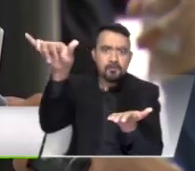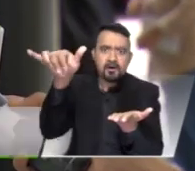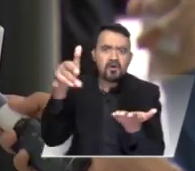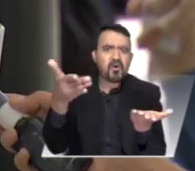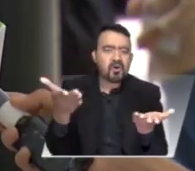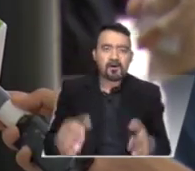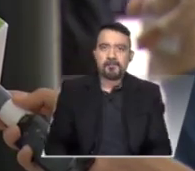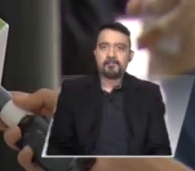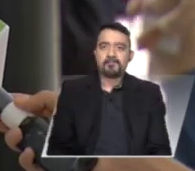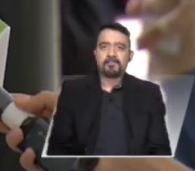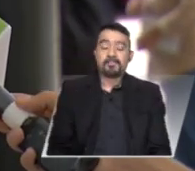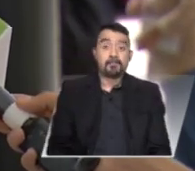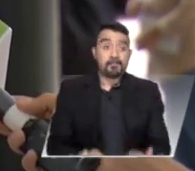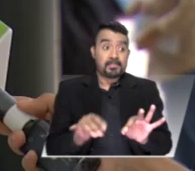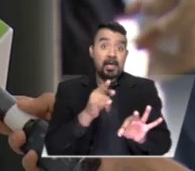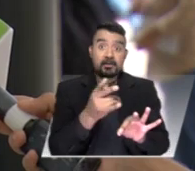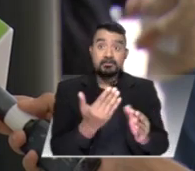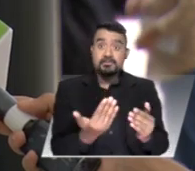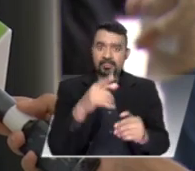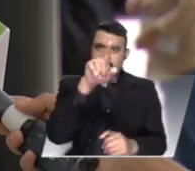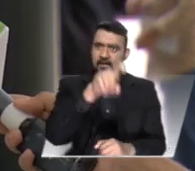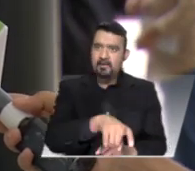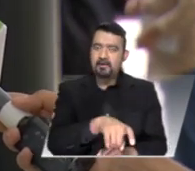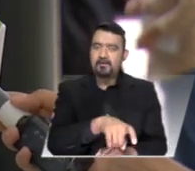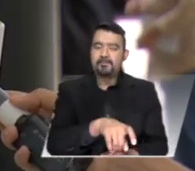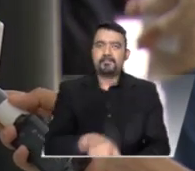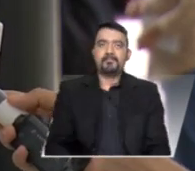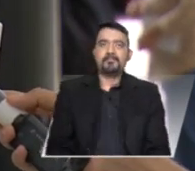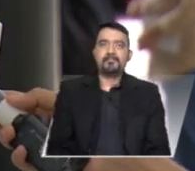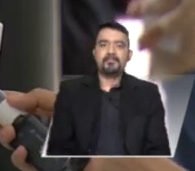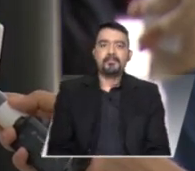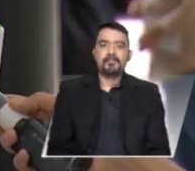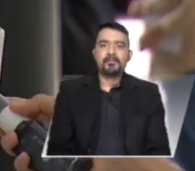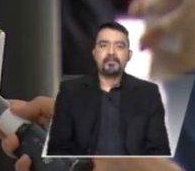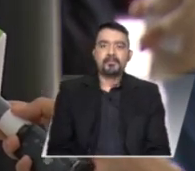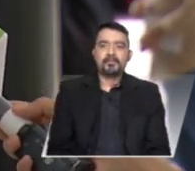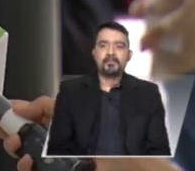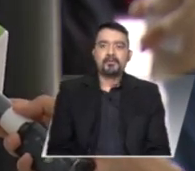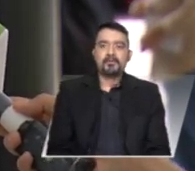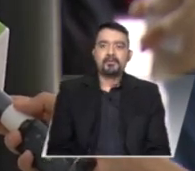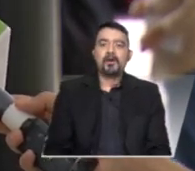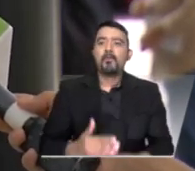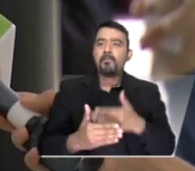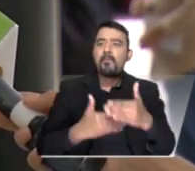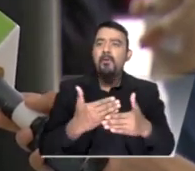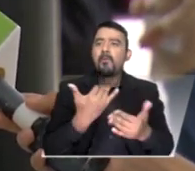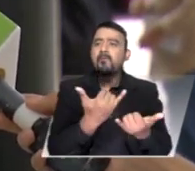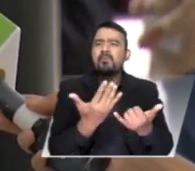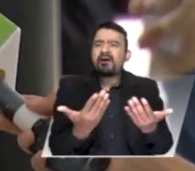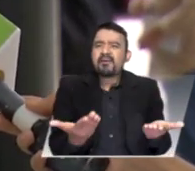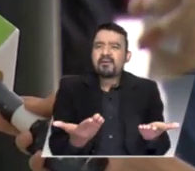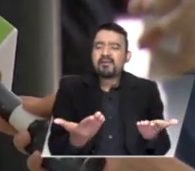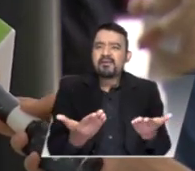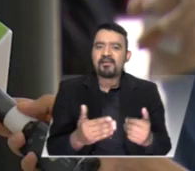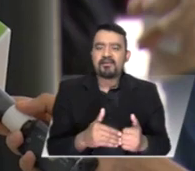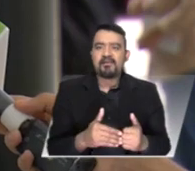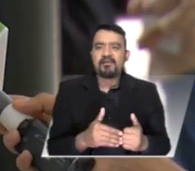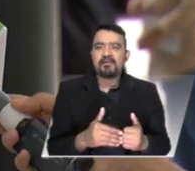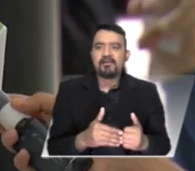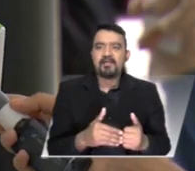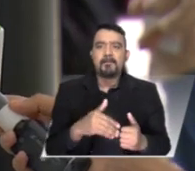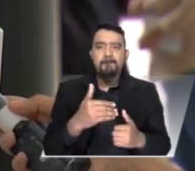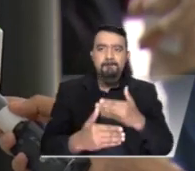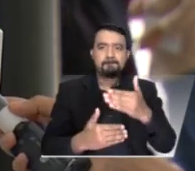por ejemplo, la accesibilidad, ¿cierto? Que se busca también, se debe permitir, digamos, una